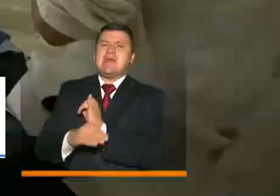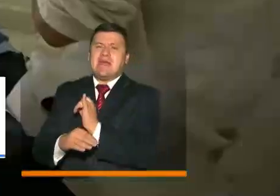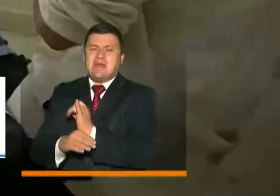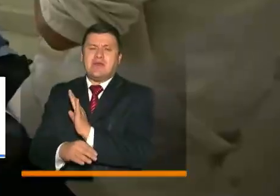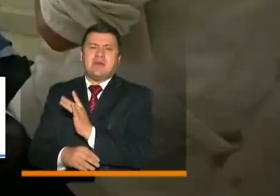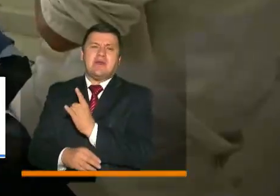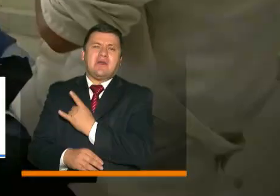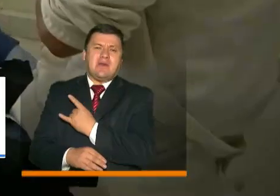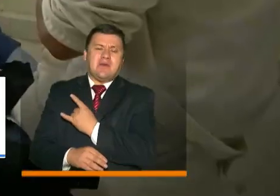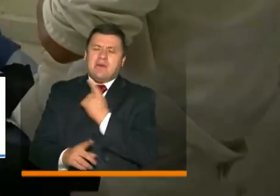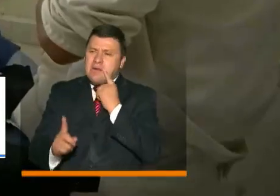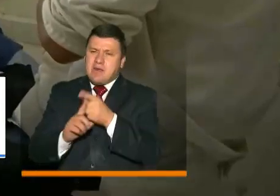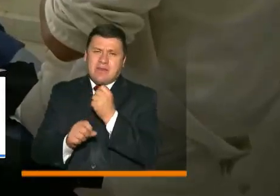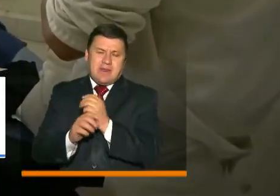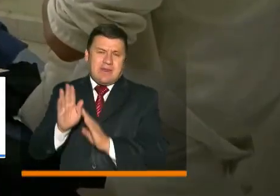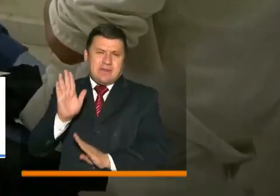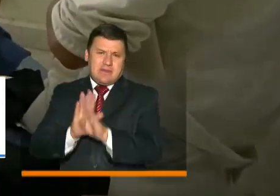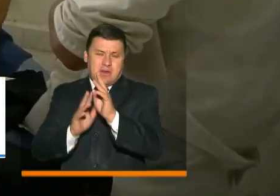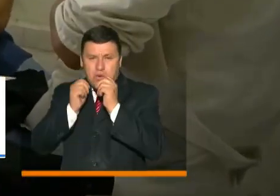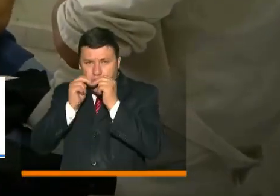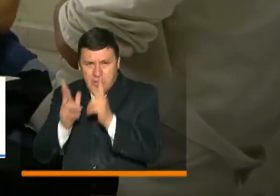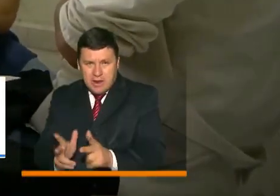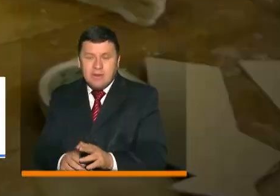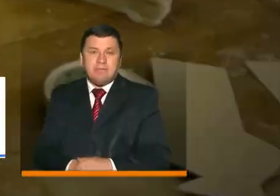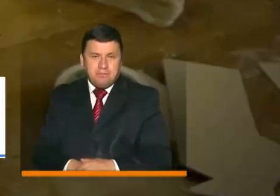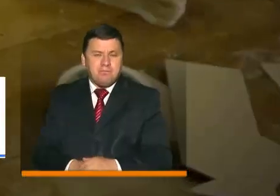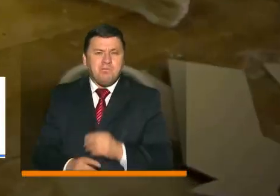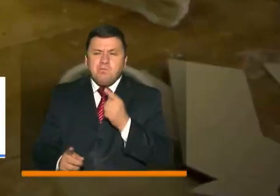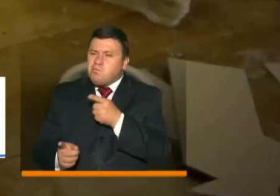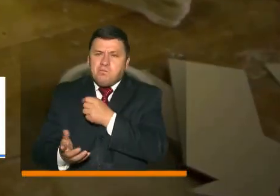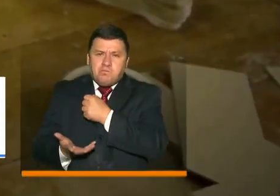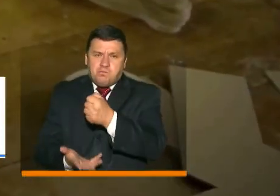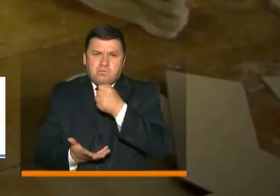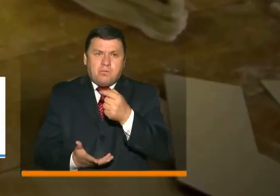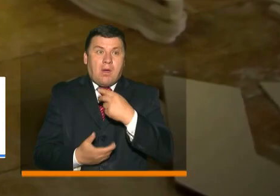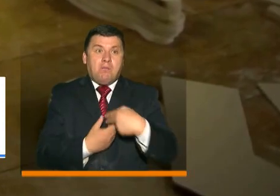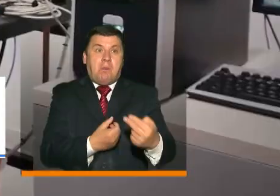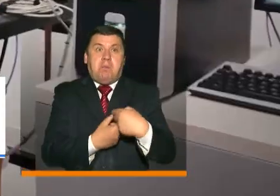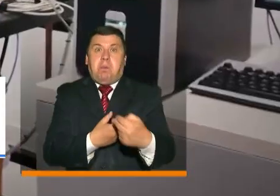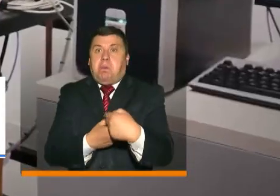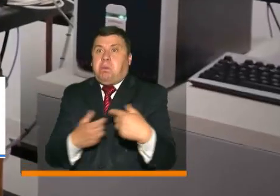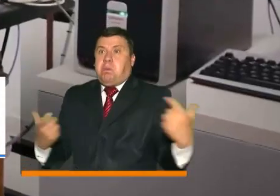instituciones de educación para el trabajo y desarrollo humano, con el fin de mitigar la deserción